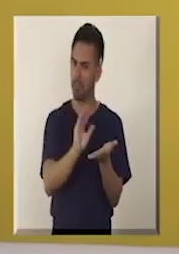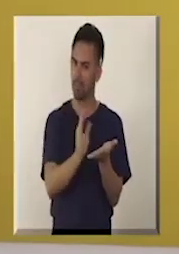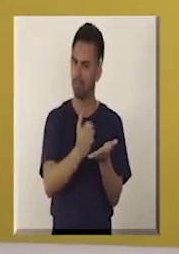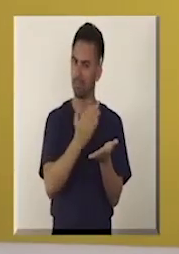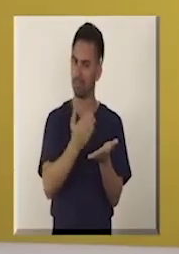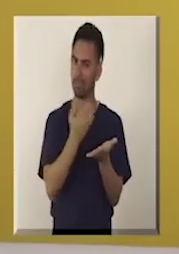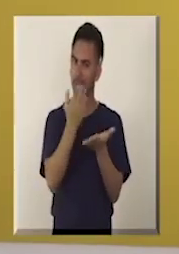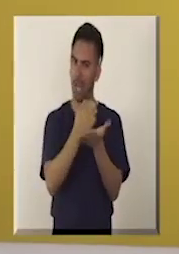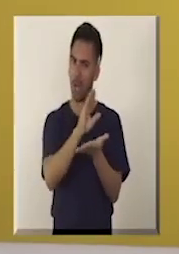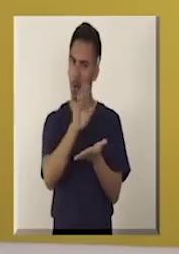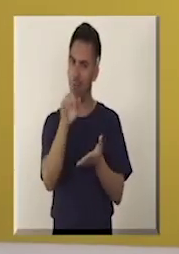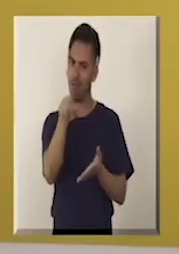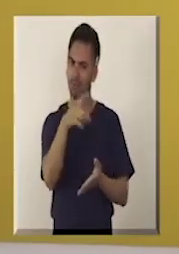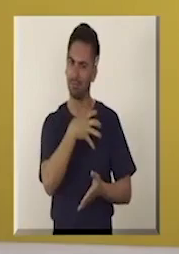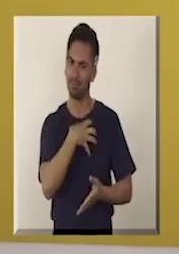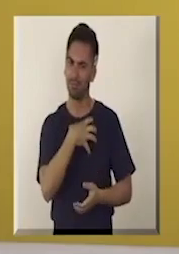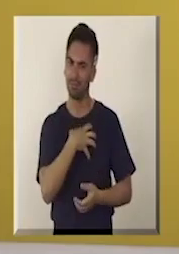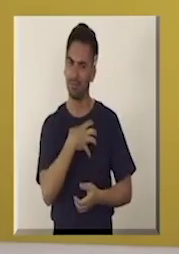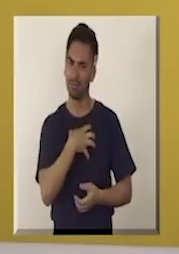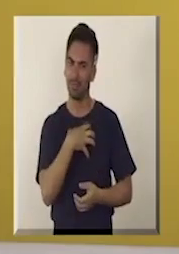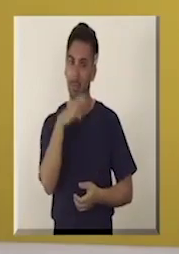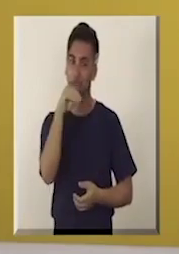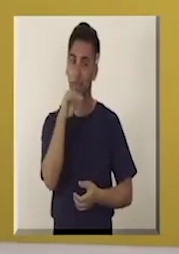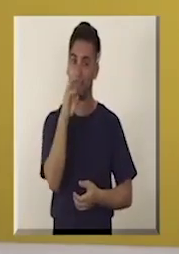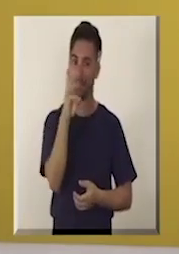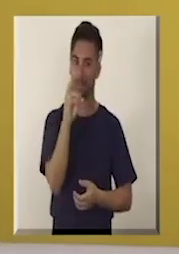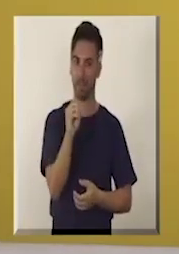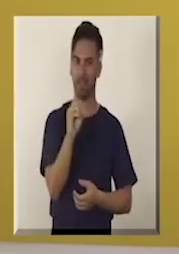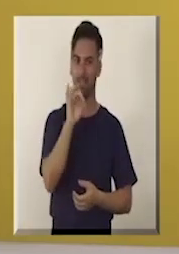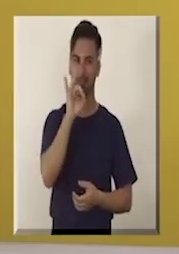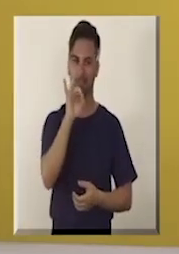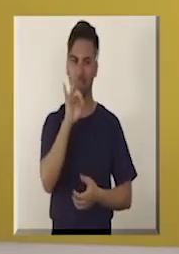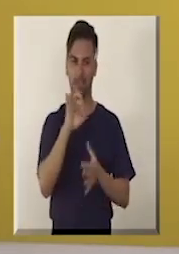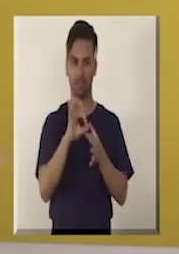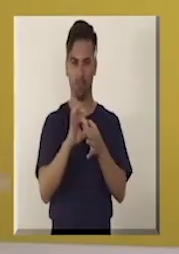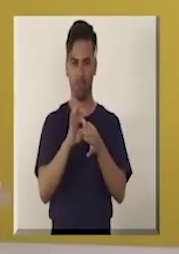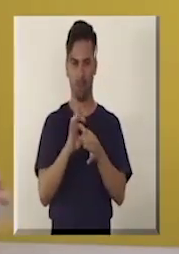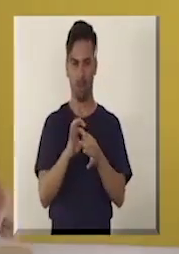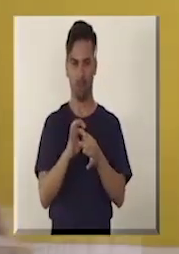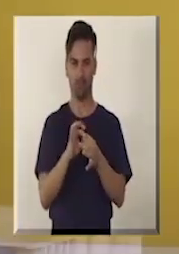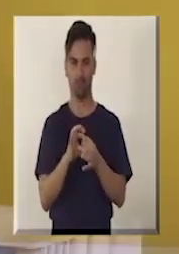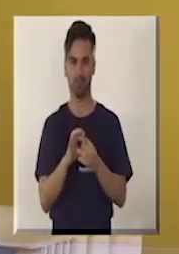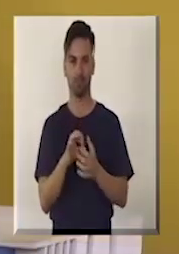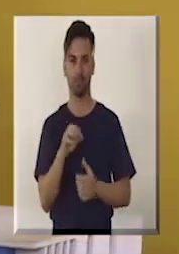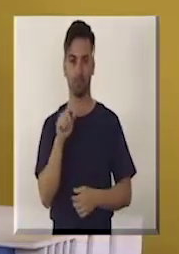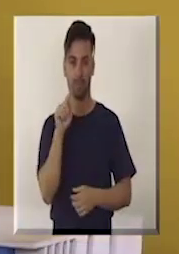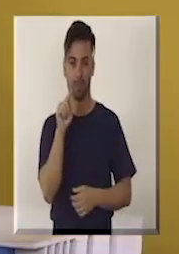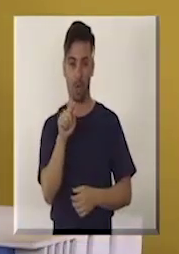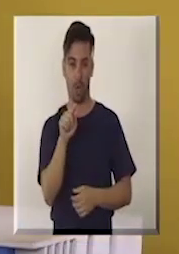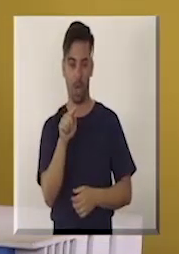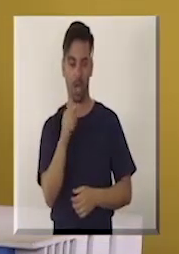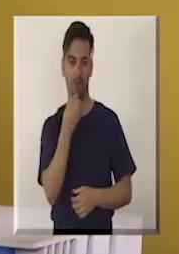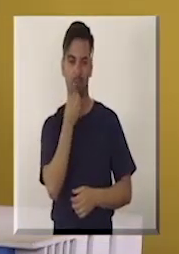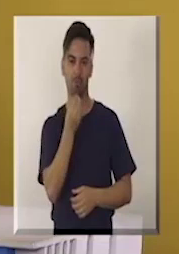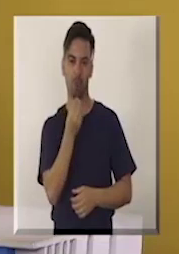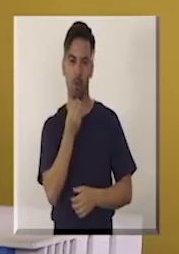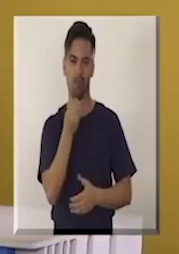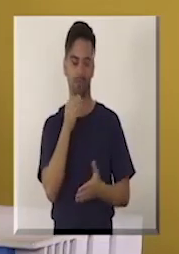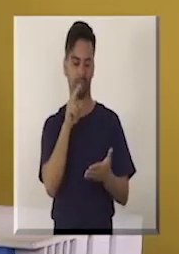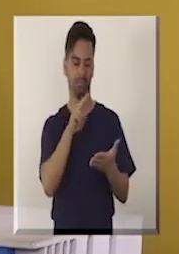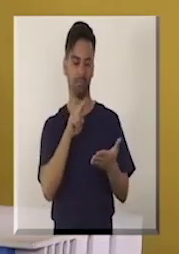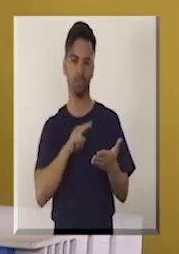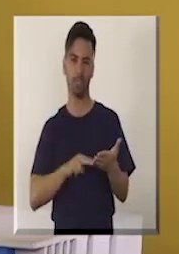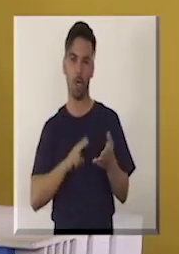escuelas, el de matemática séptimo grado. Con él vamos a poder estar orientando las